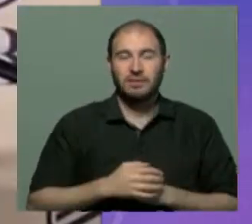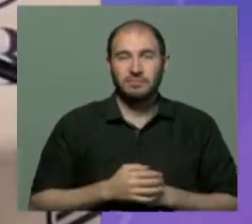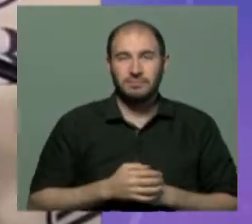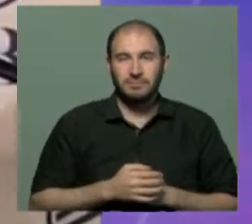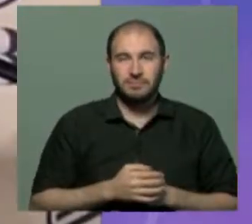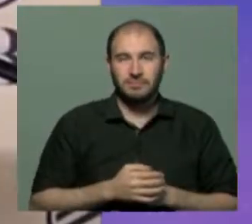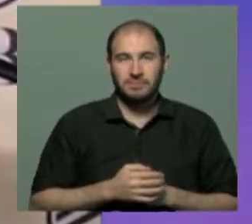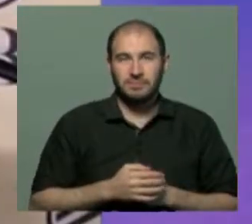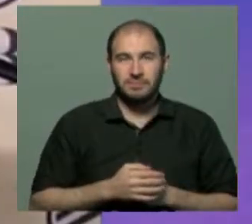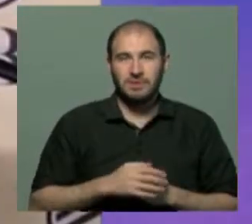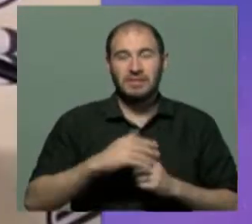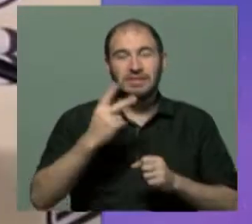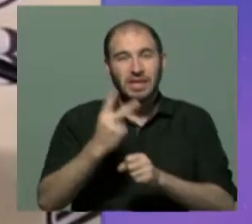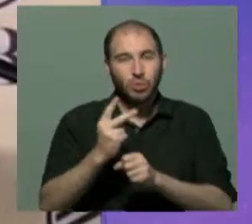segundo